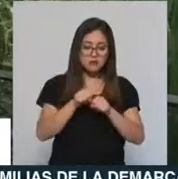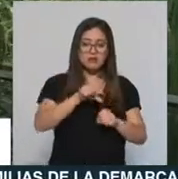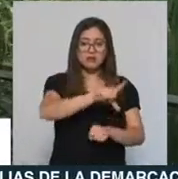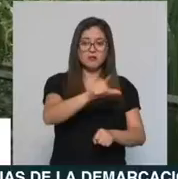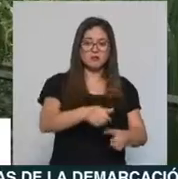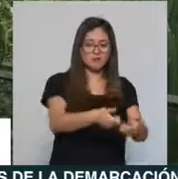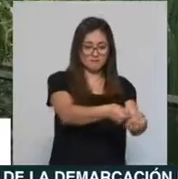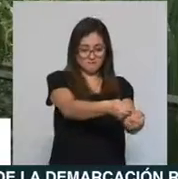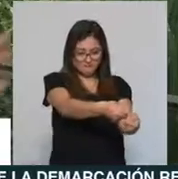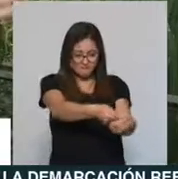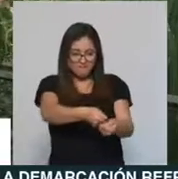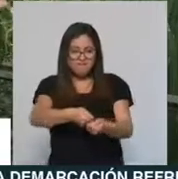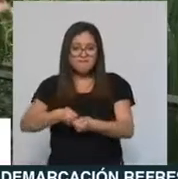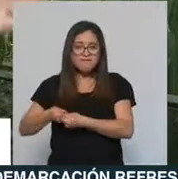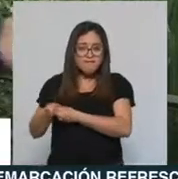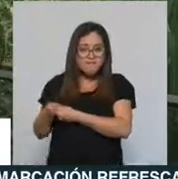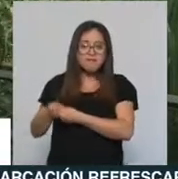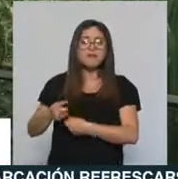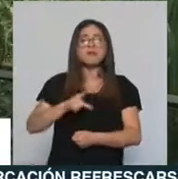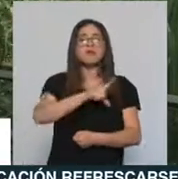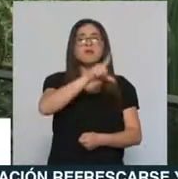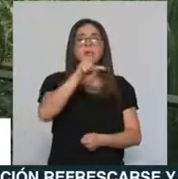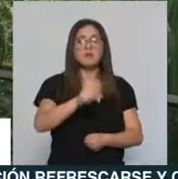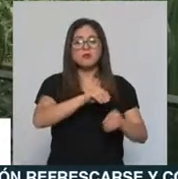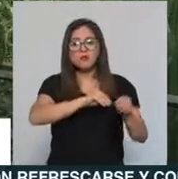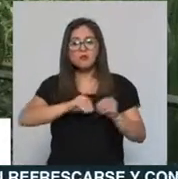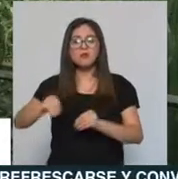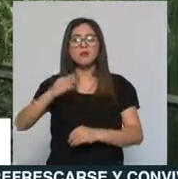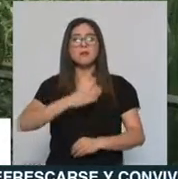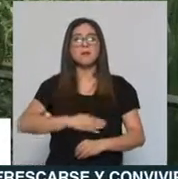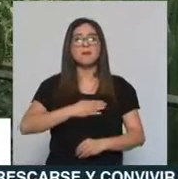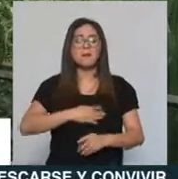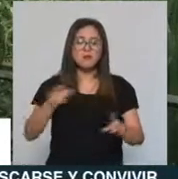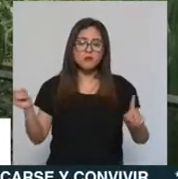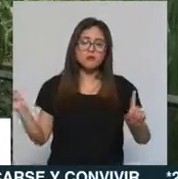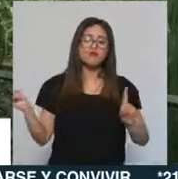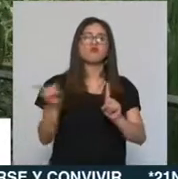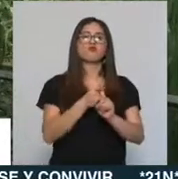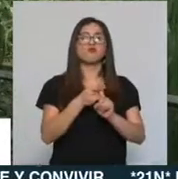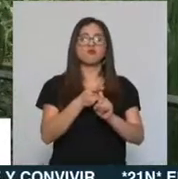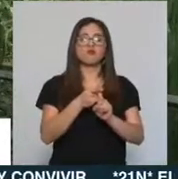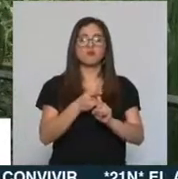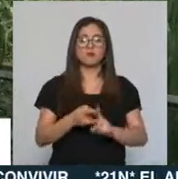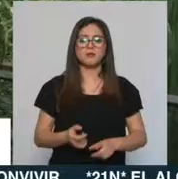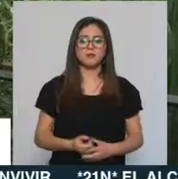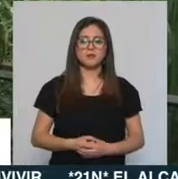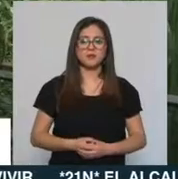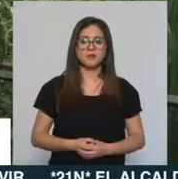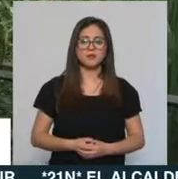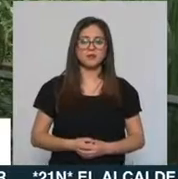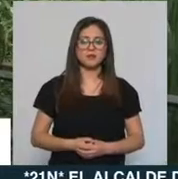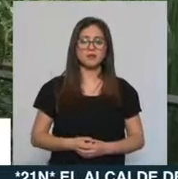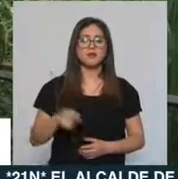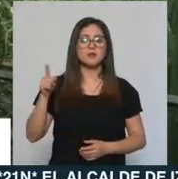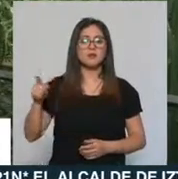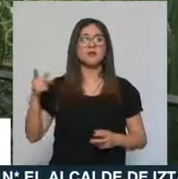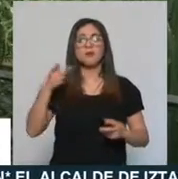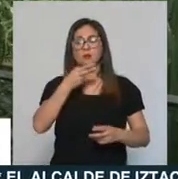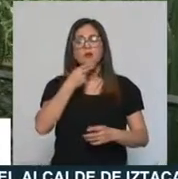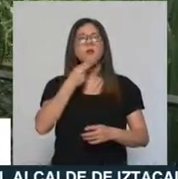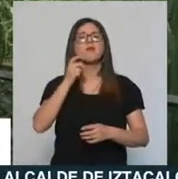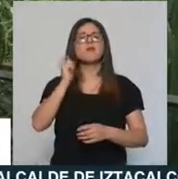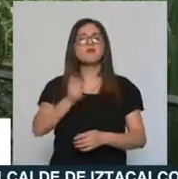por el piso y llego a encerrarme en el baño. Entonces me encierro en el baño y él a la fuerza